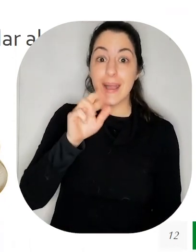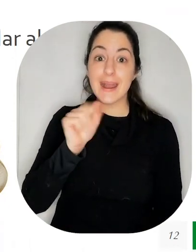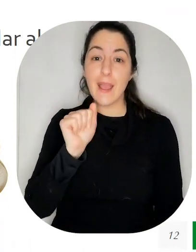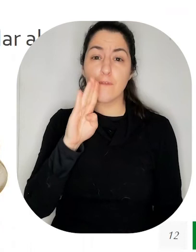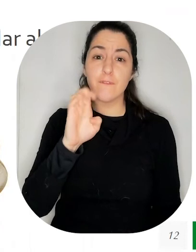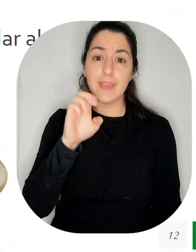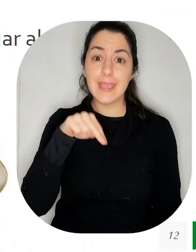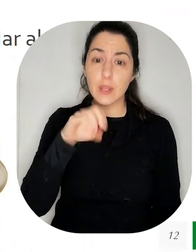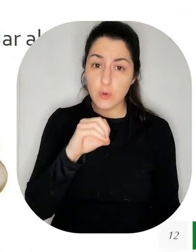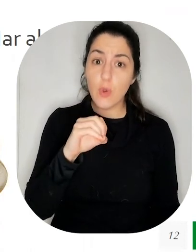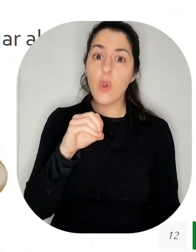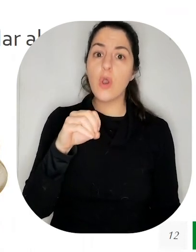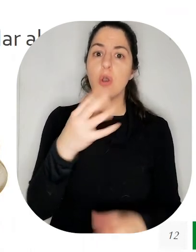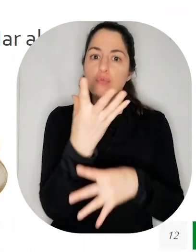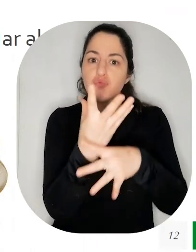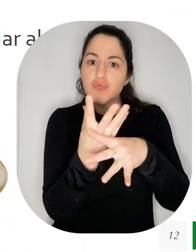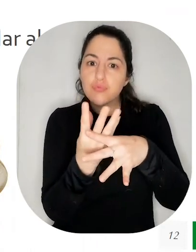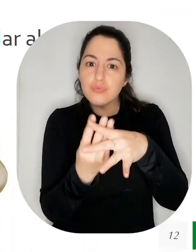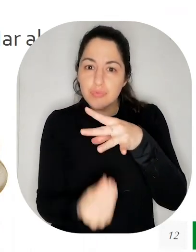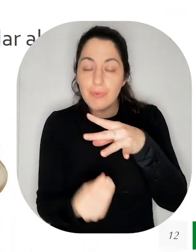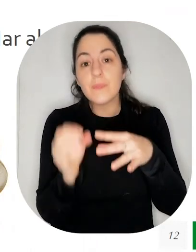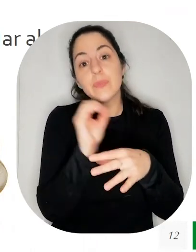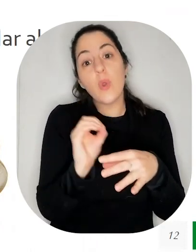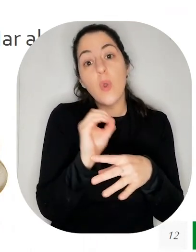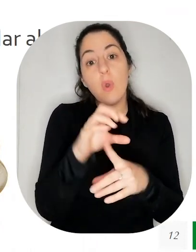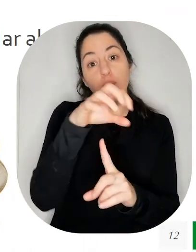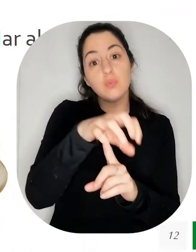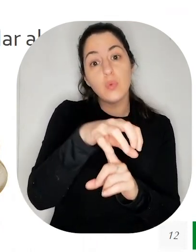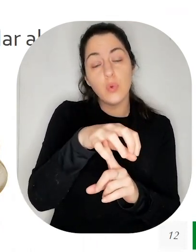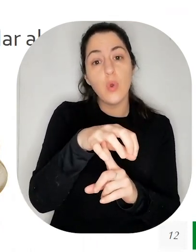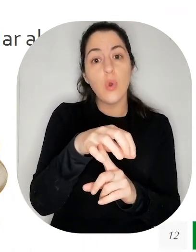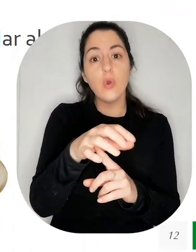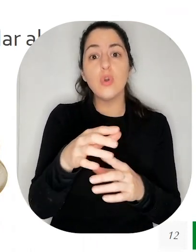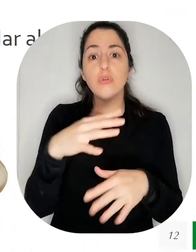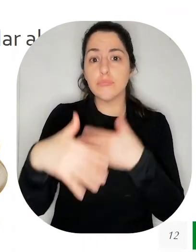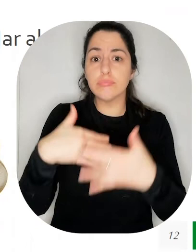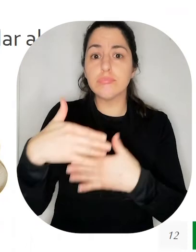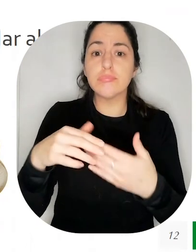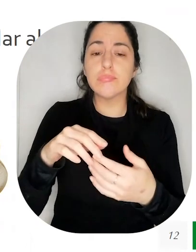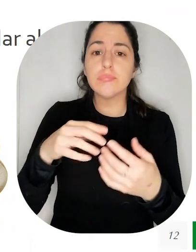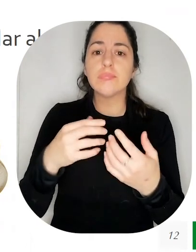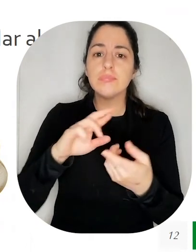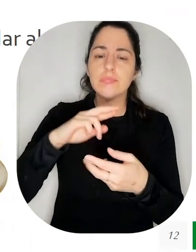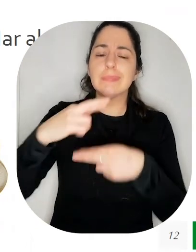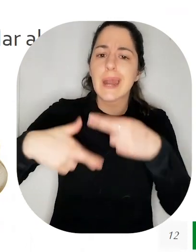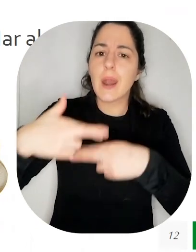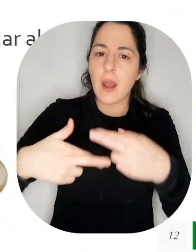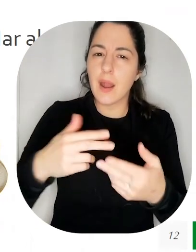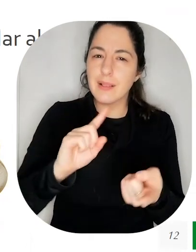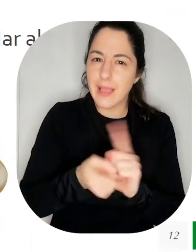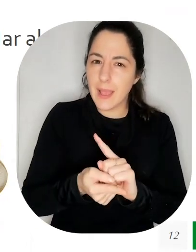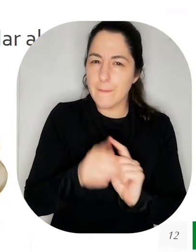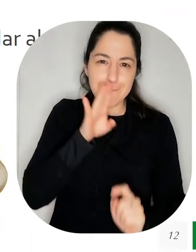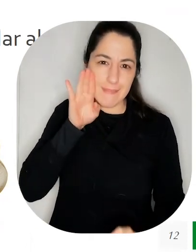sustancias al sustrato y ven que con el tiempo algunos los absorben, los dejan de absorber o los logran digerir, pero